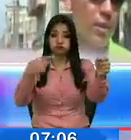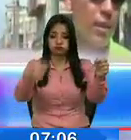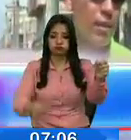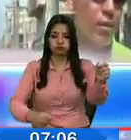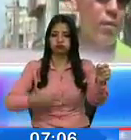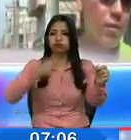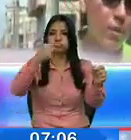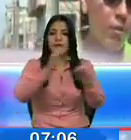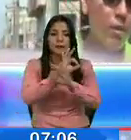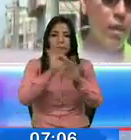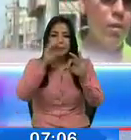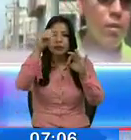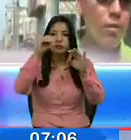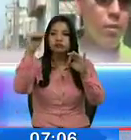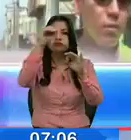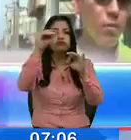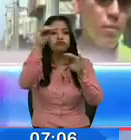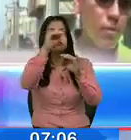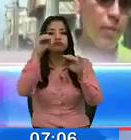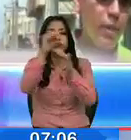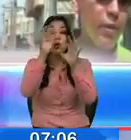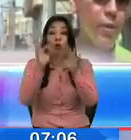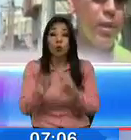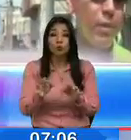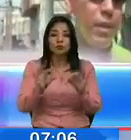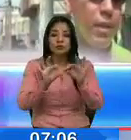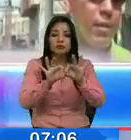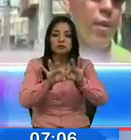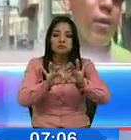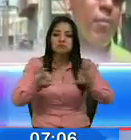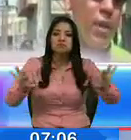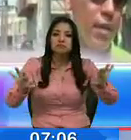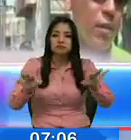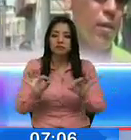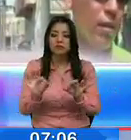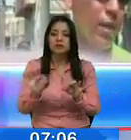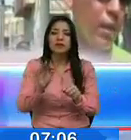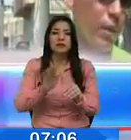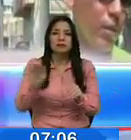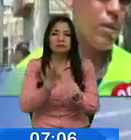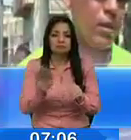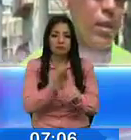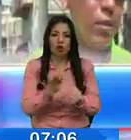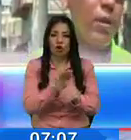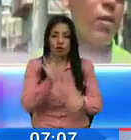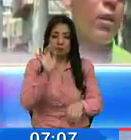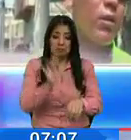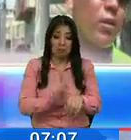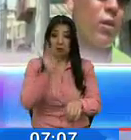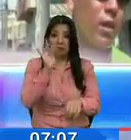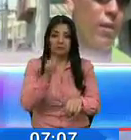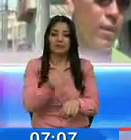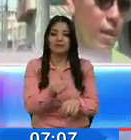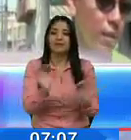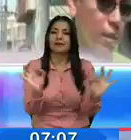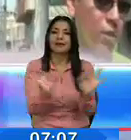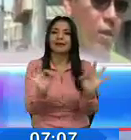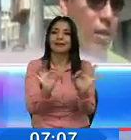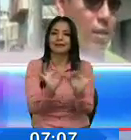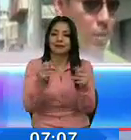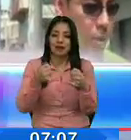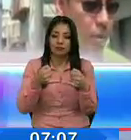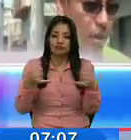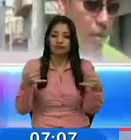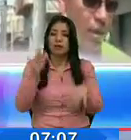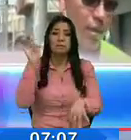eso es que tome contacto con un fierro justamente que ha estado limpiando el vehículo, toma contacto con los cables de alta tensión y